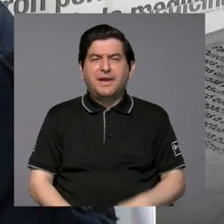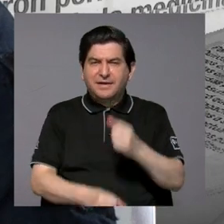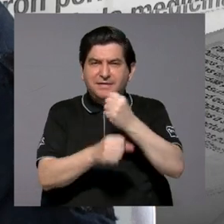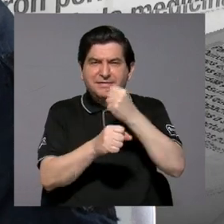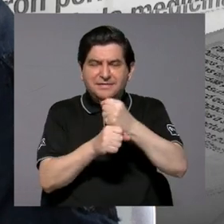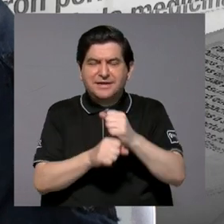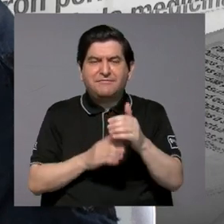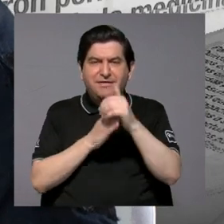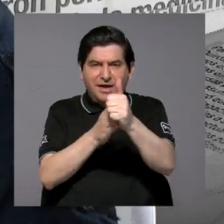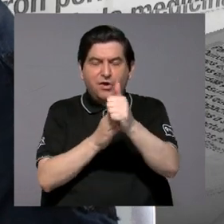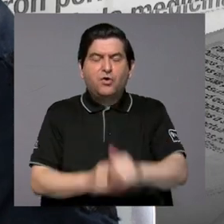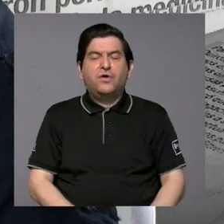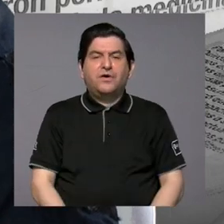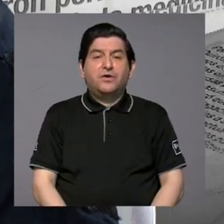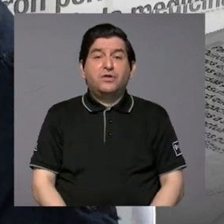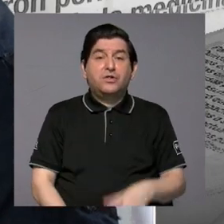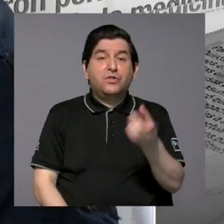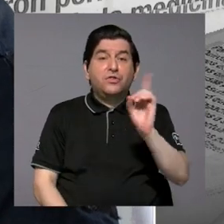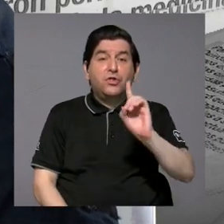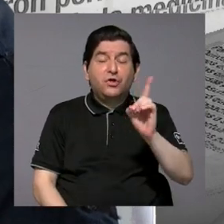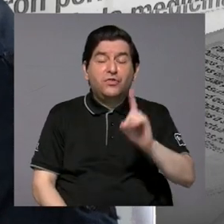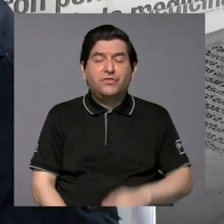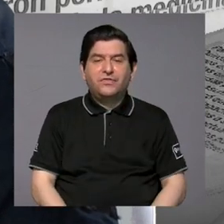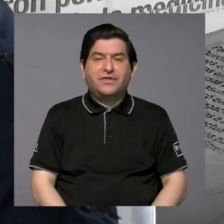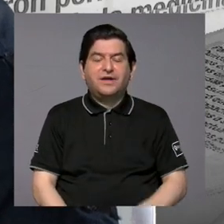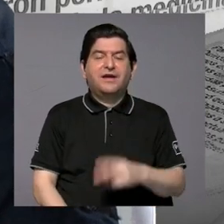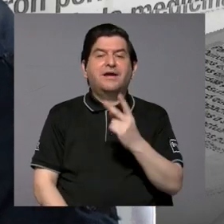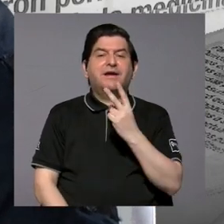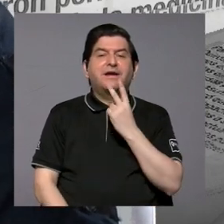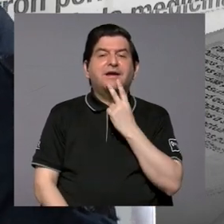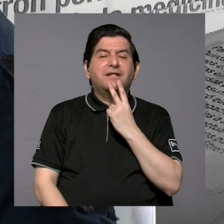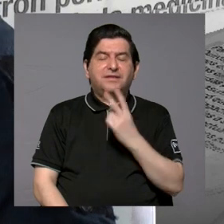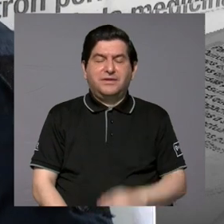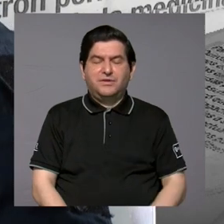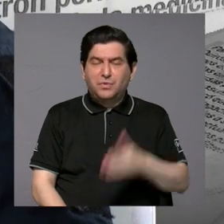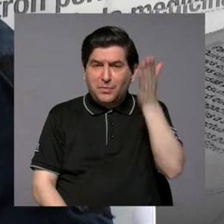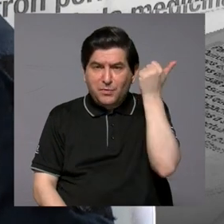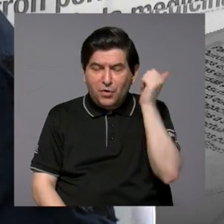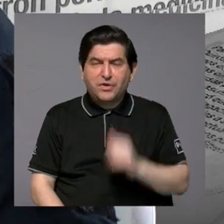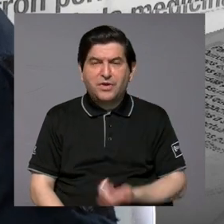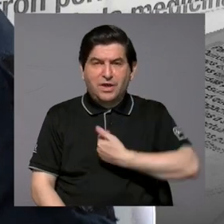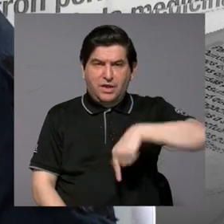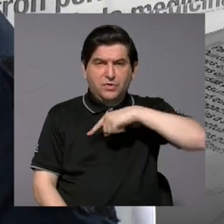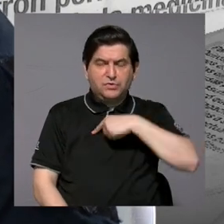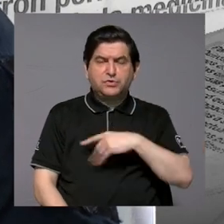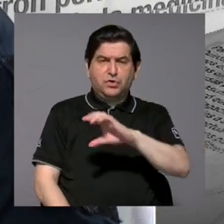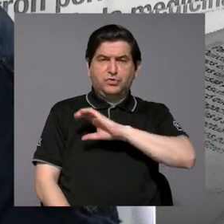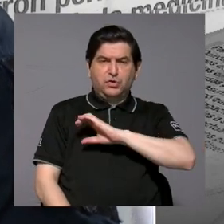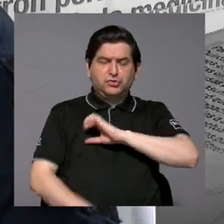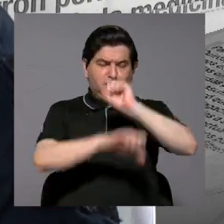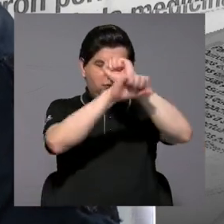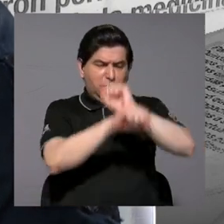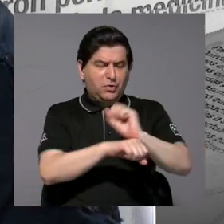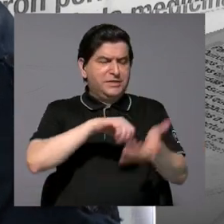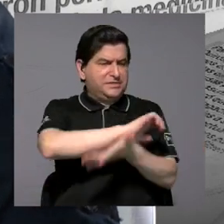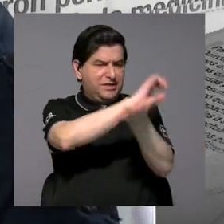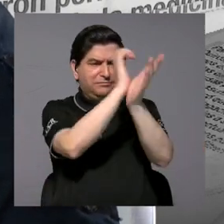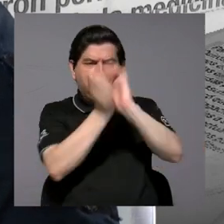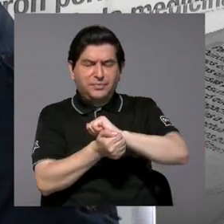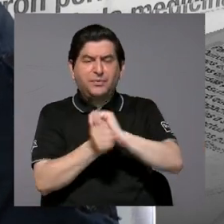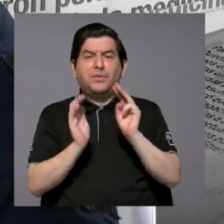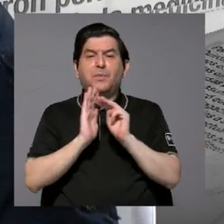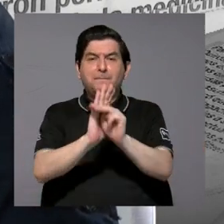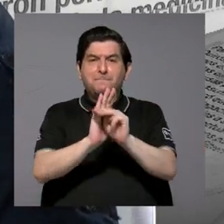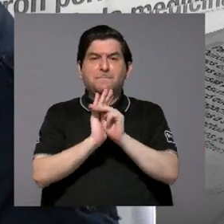en el sector de atillo Por qué nace seguridad comunitaria porque estamos pasando de una policía tradicional a un